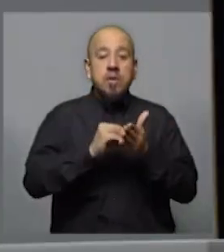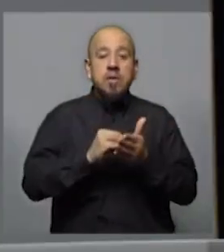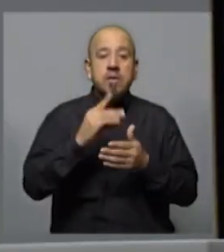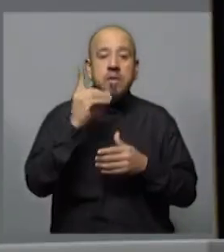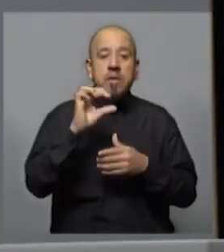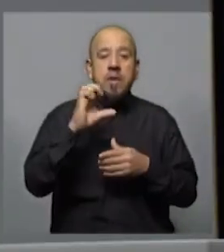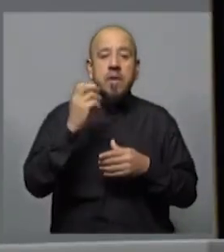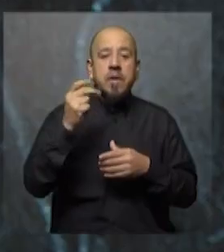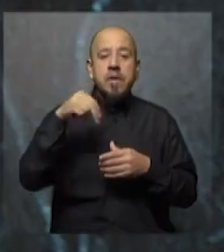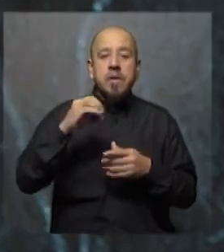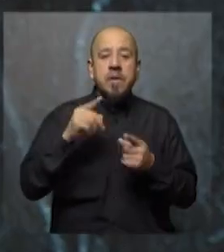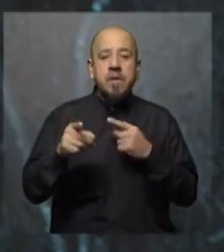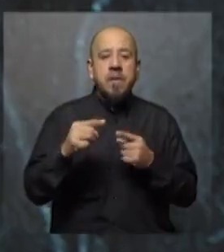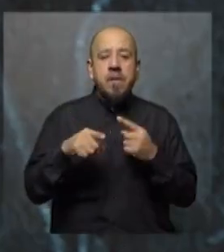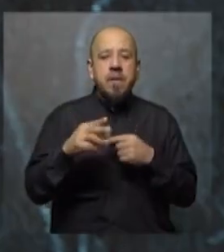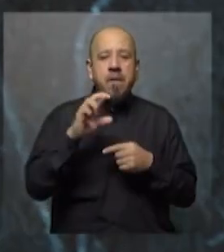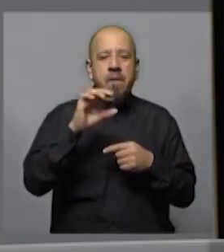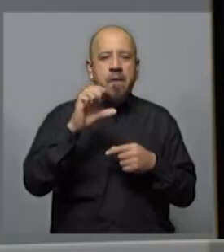le entraremos en otros programas